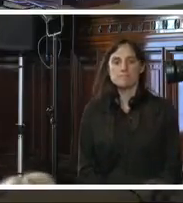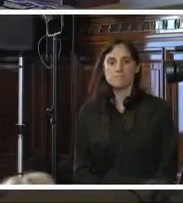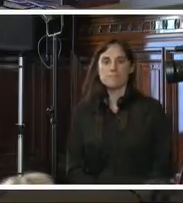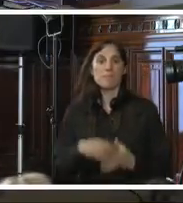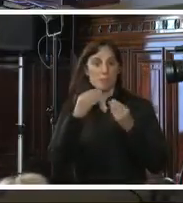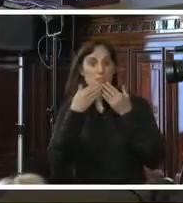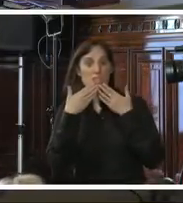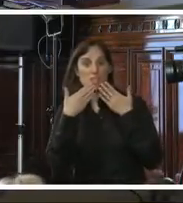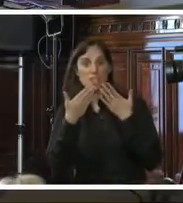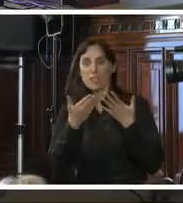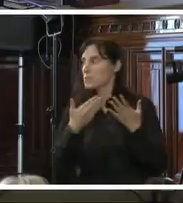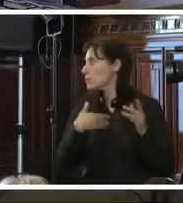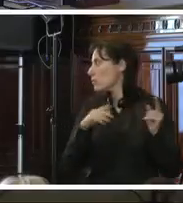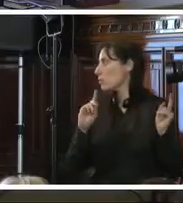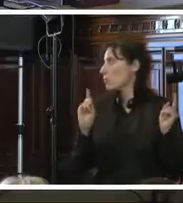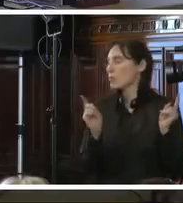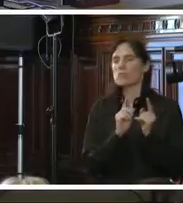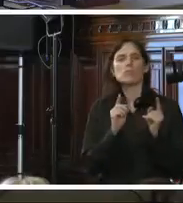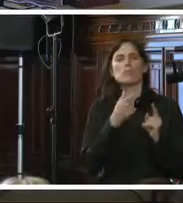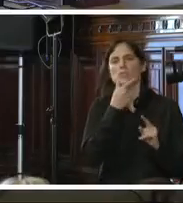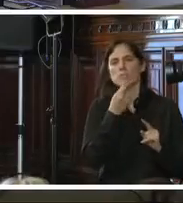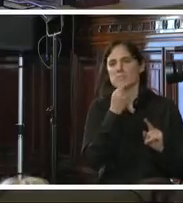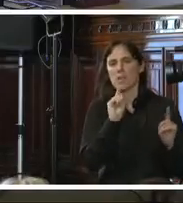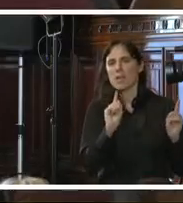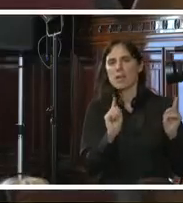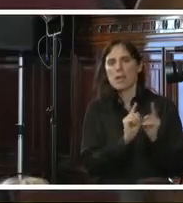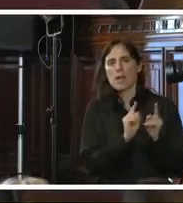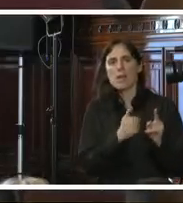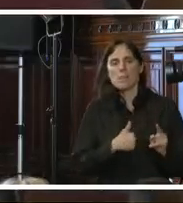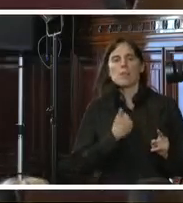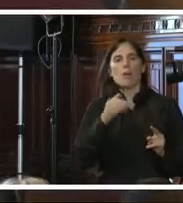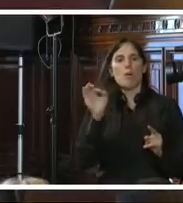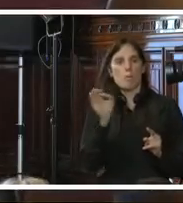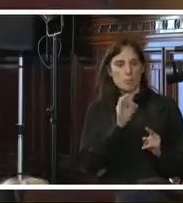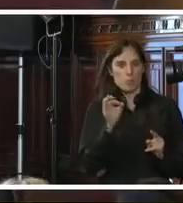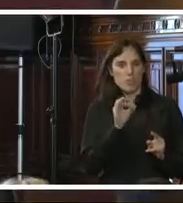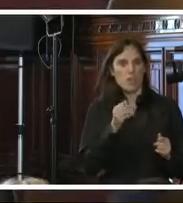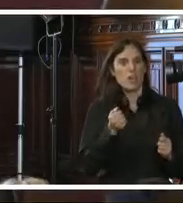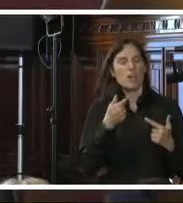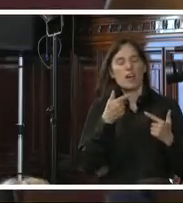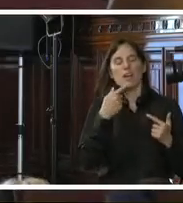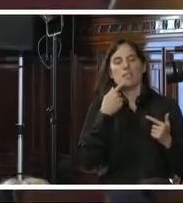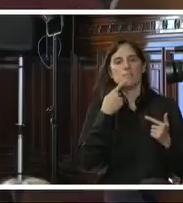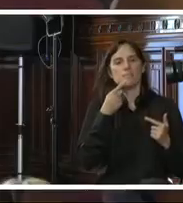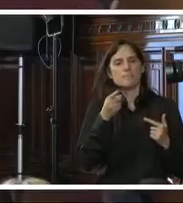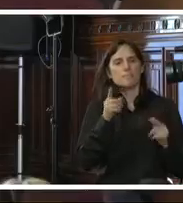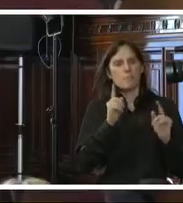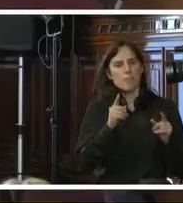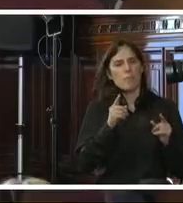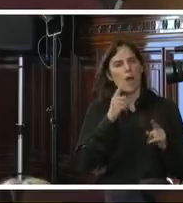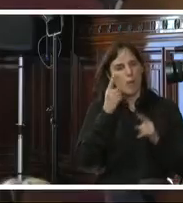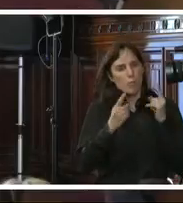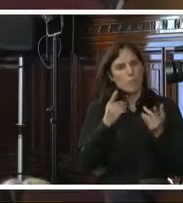Muchas gracias. Muy brevemente, simplemente aprovechando la oportunidad que la señora Merced mencionó, el tema de los casos,